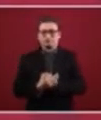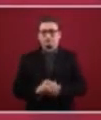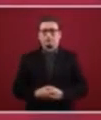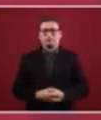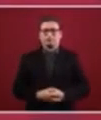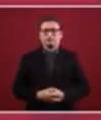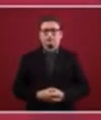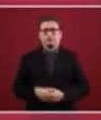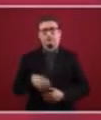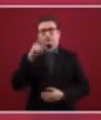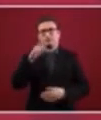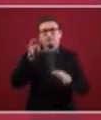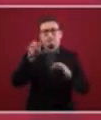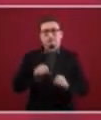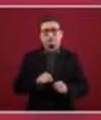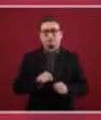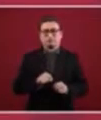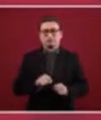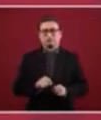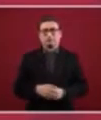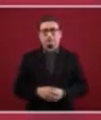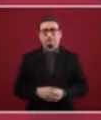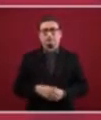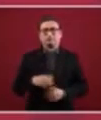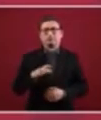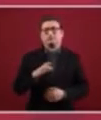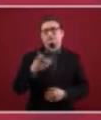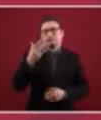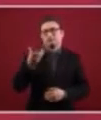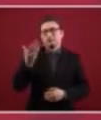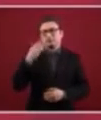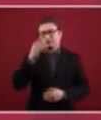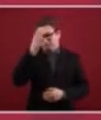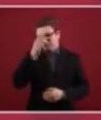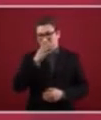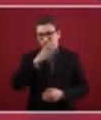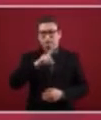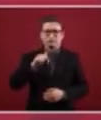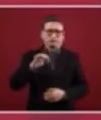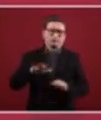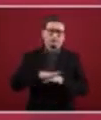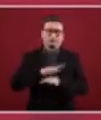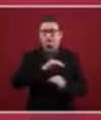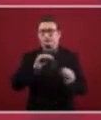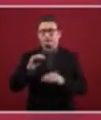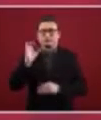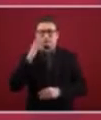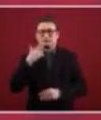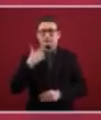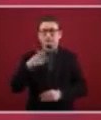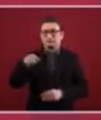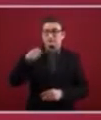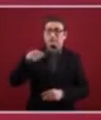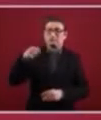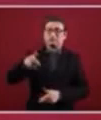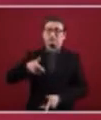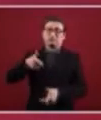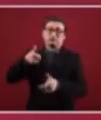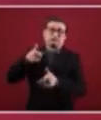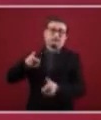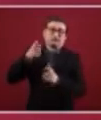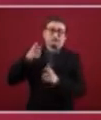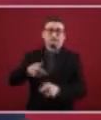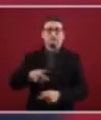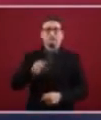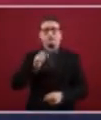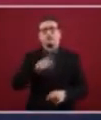Ya lo detienen en Coahuila y lo llevan a Chihuahua y allá lo fusilan, pero